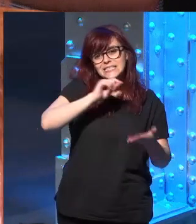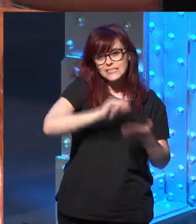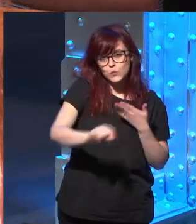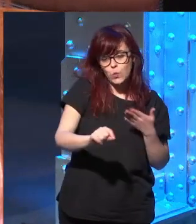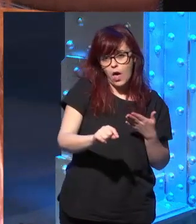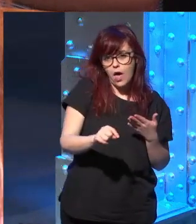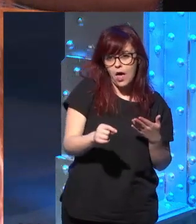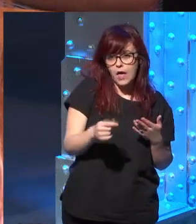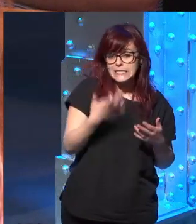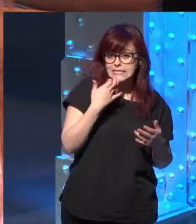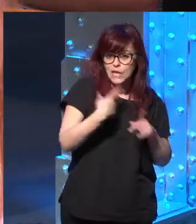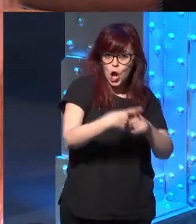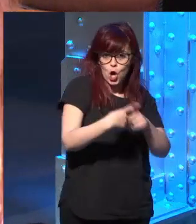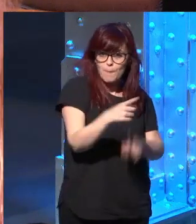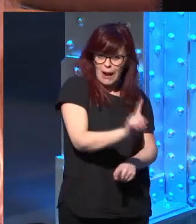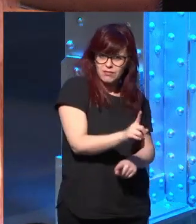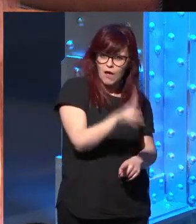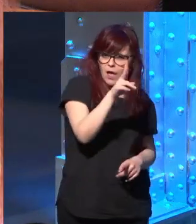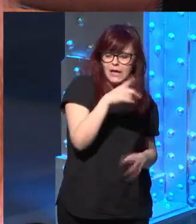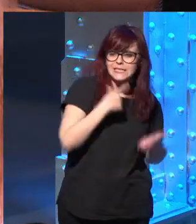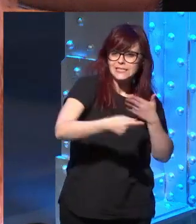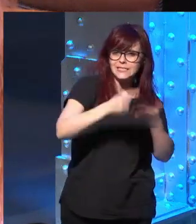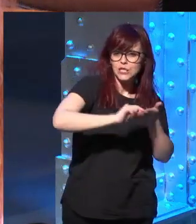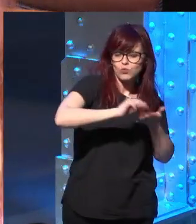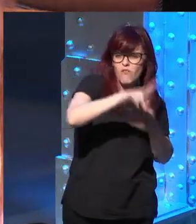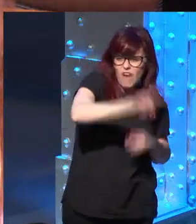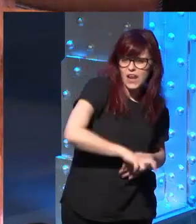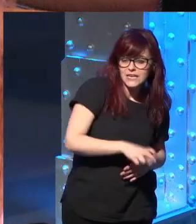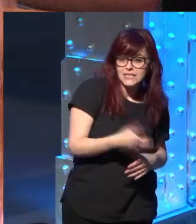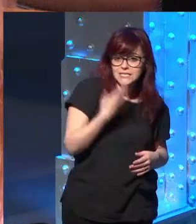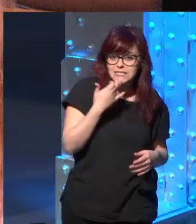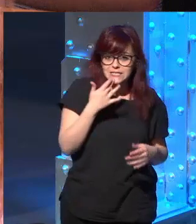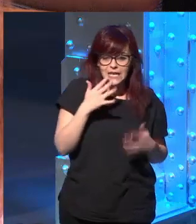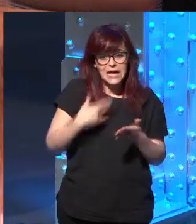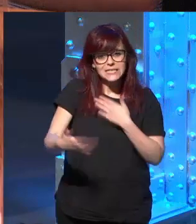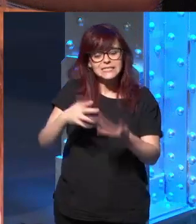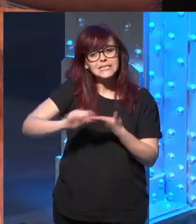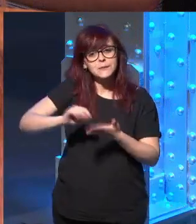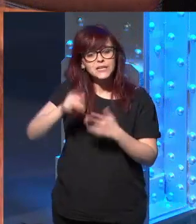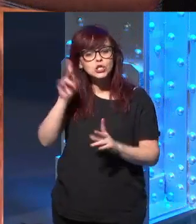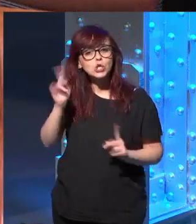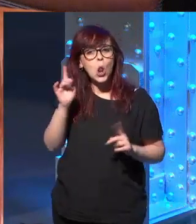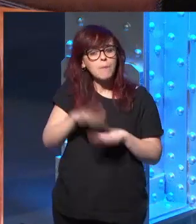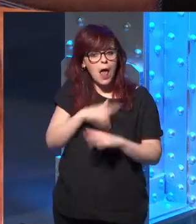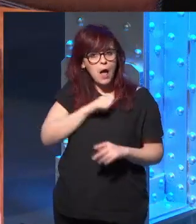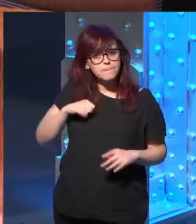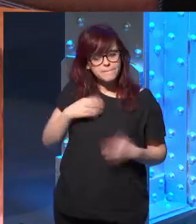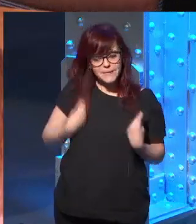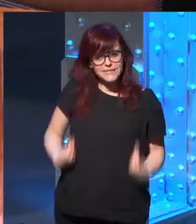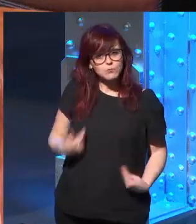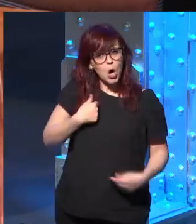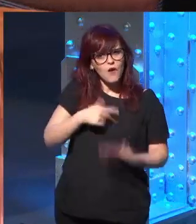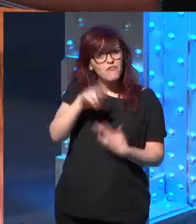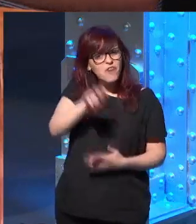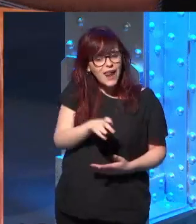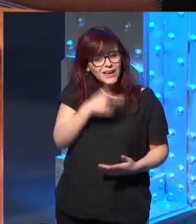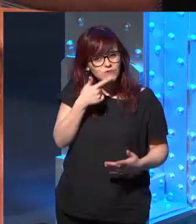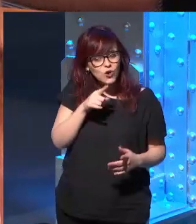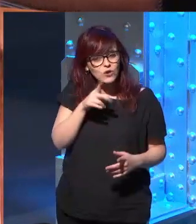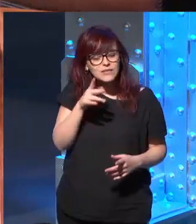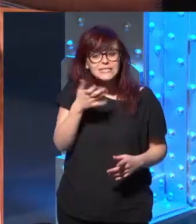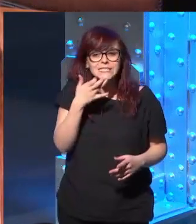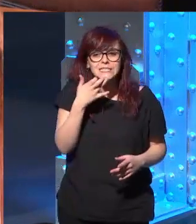se comparte, que si tiene sentido escribir solo para uno mismo y que también escribir, que